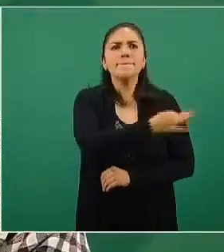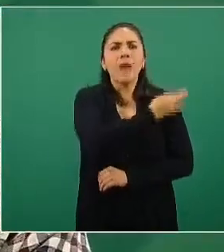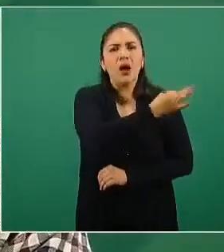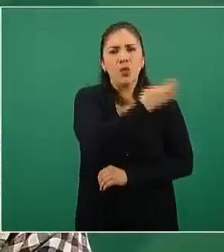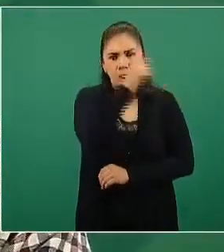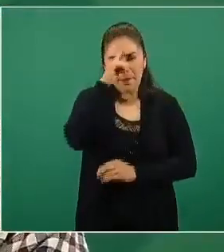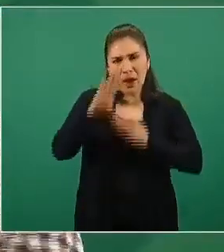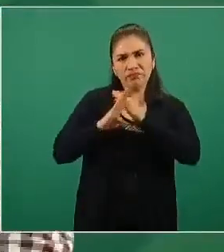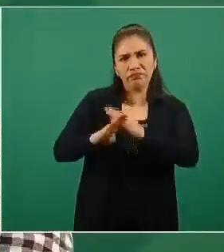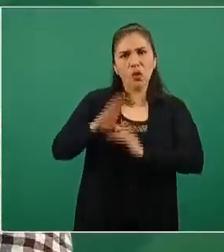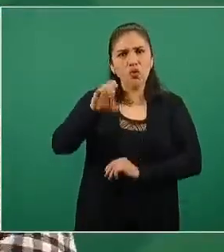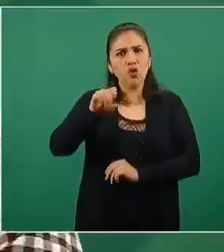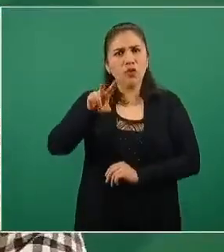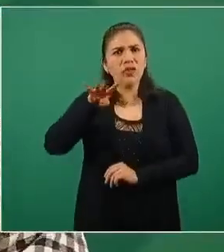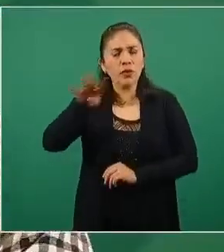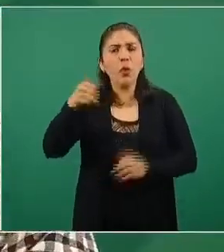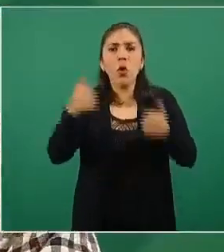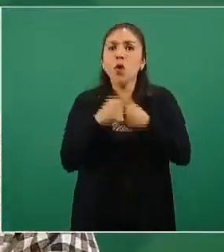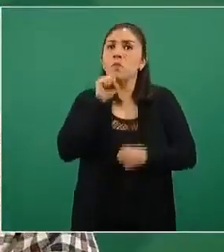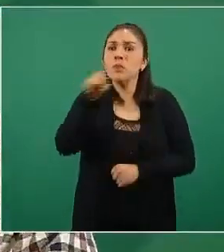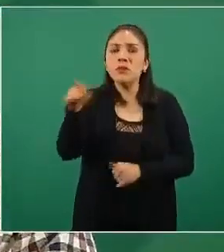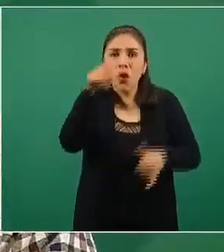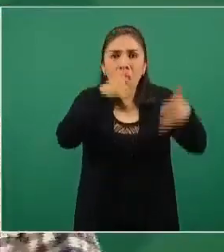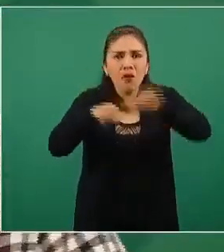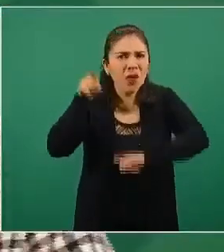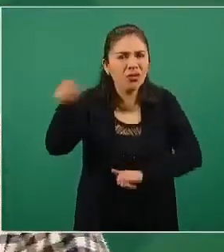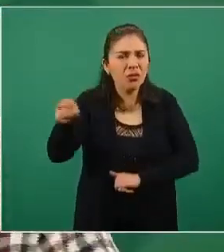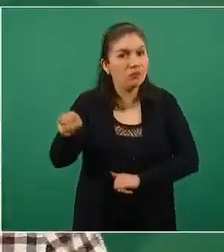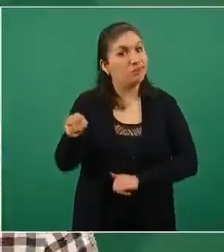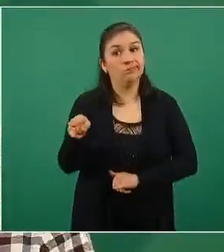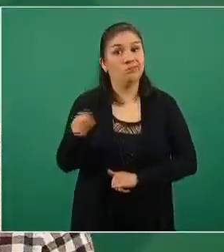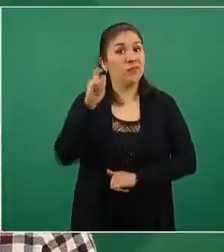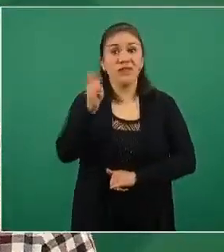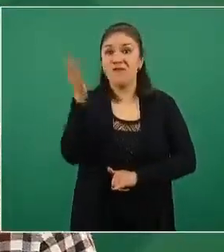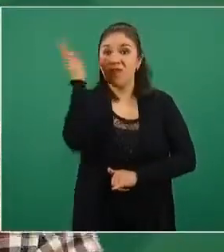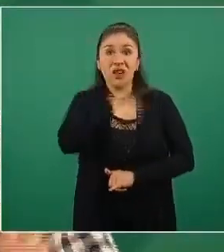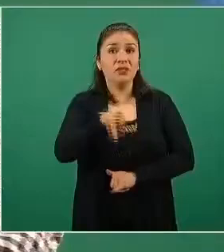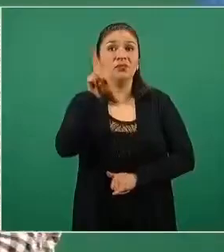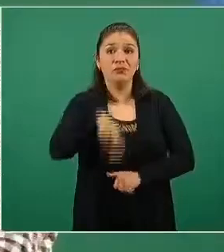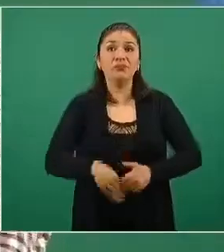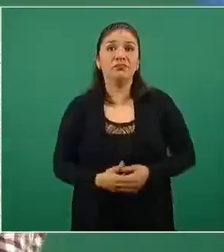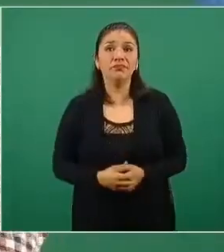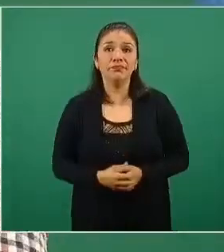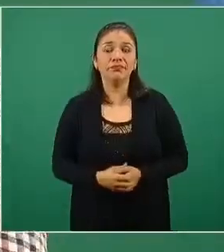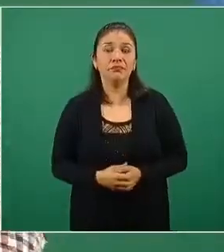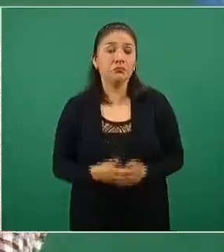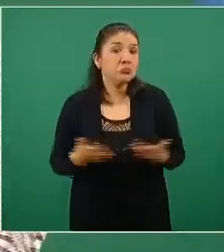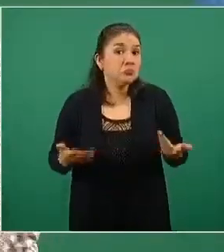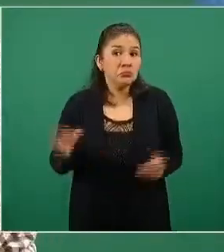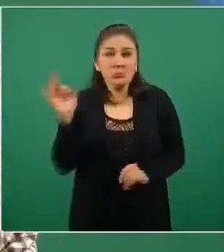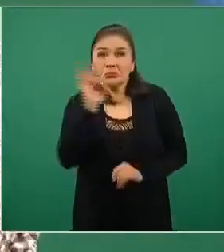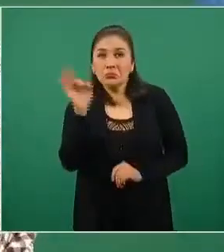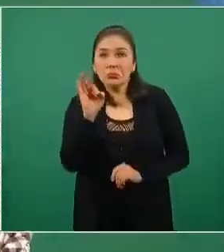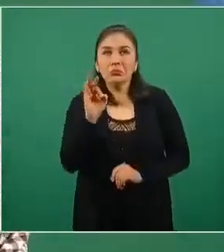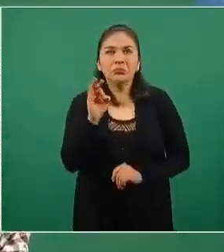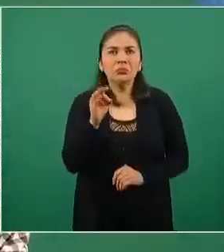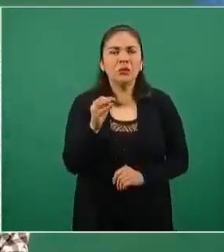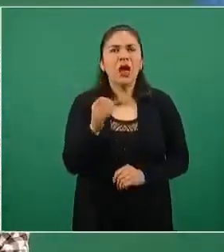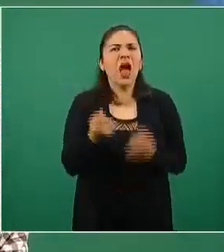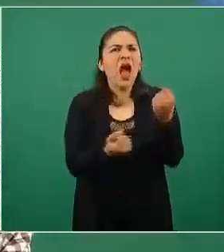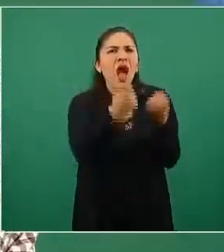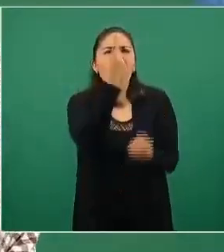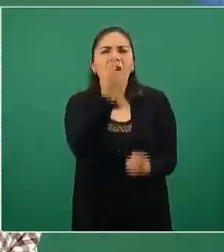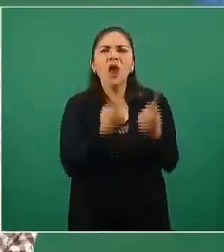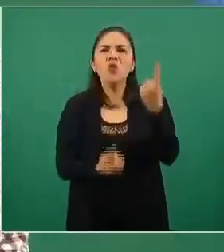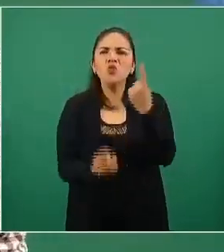contra COVID-19 a través de este laboratorio de diagnóstico. Es completamente falso. Cualquier entidad